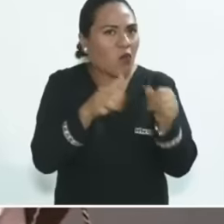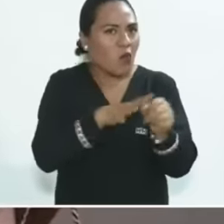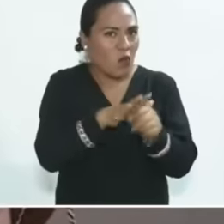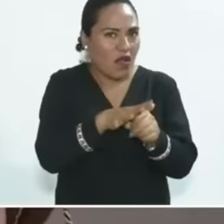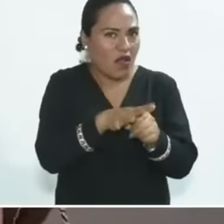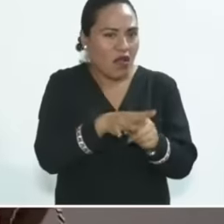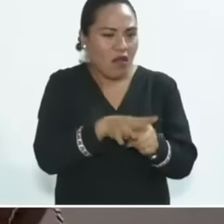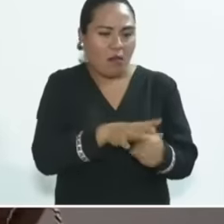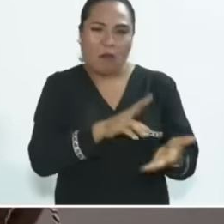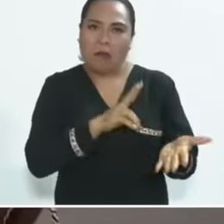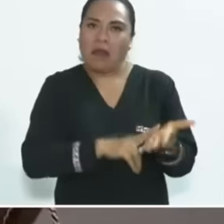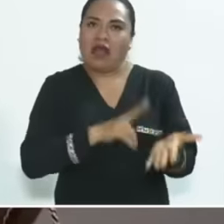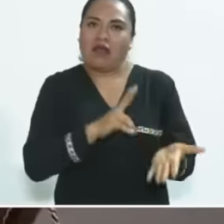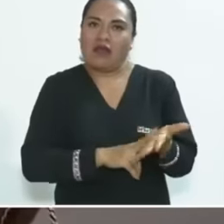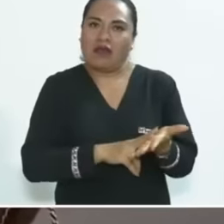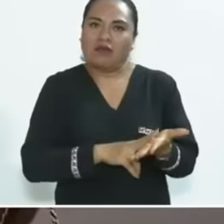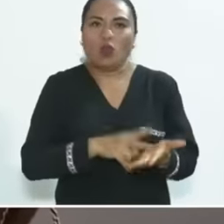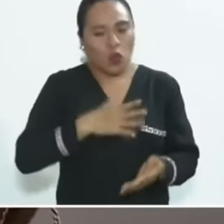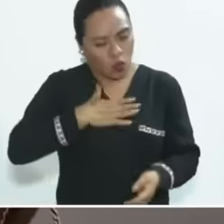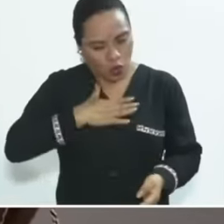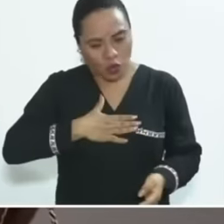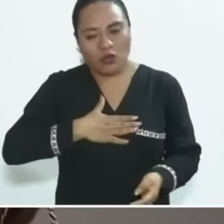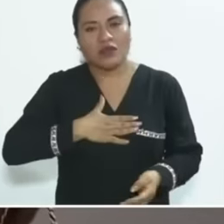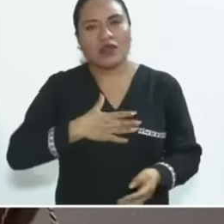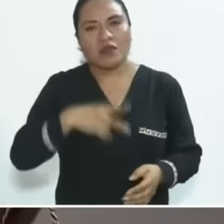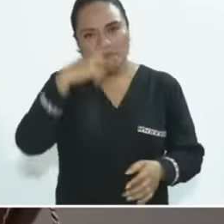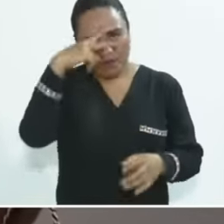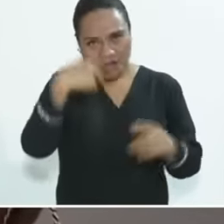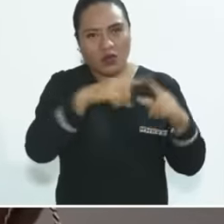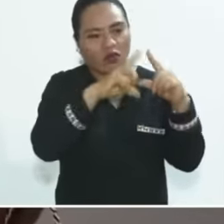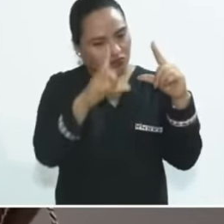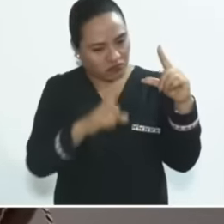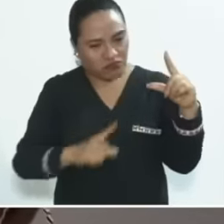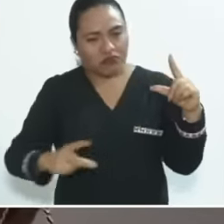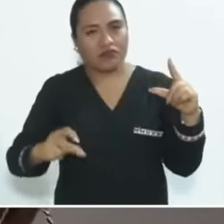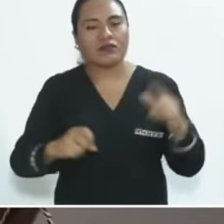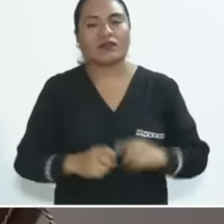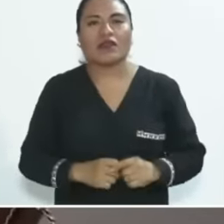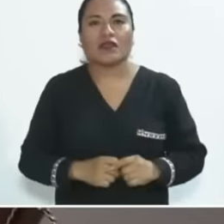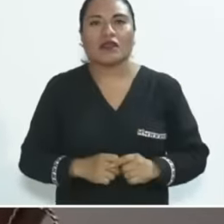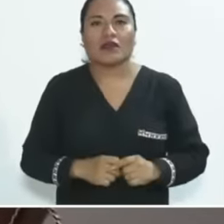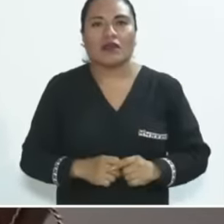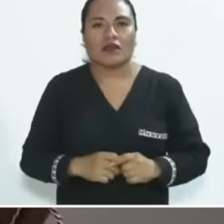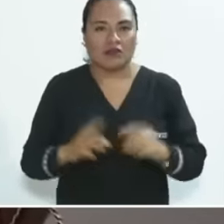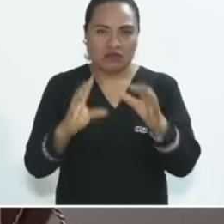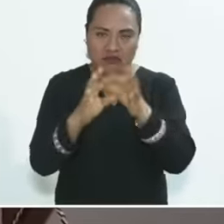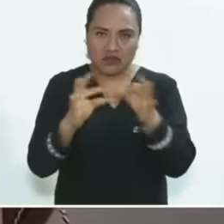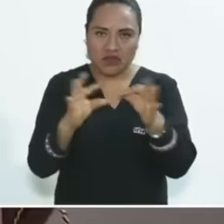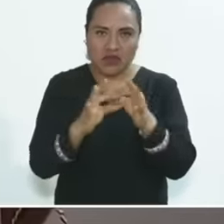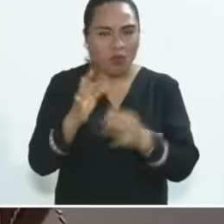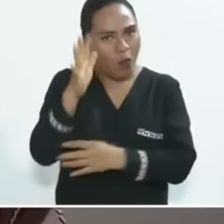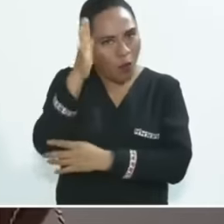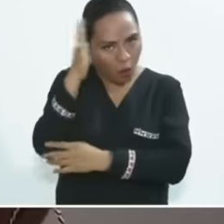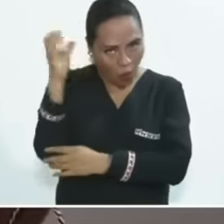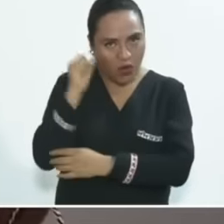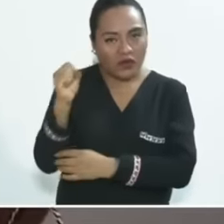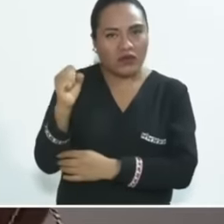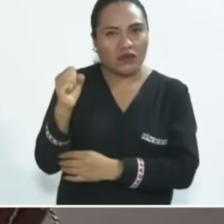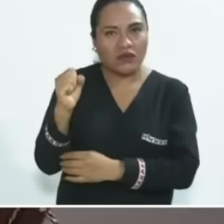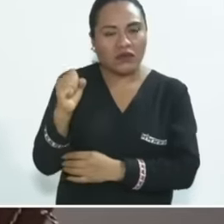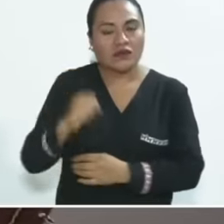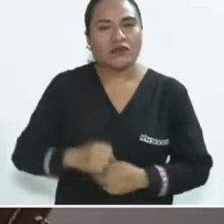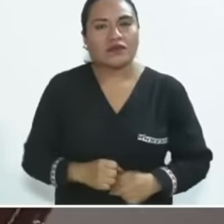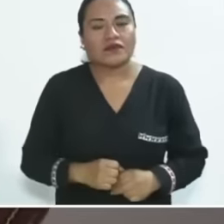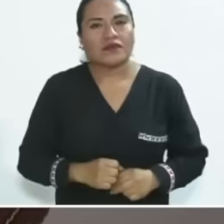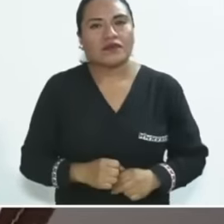la justicia en nuestro país. Decía Morelos